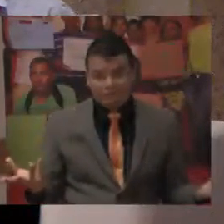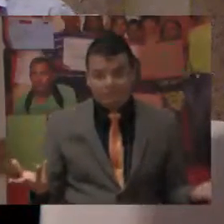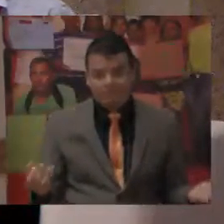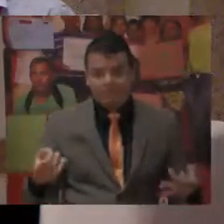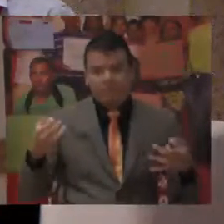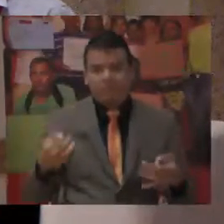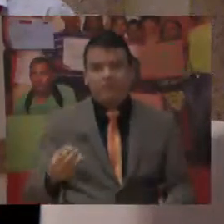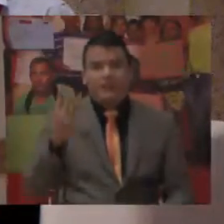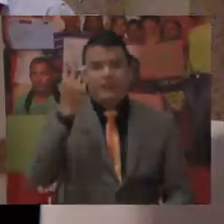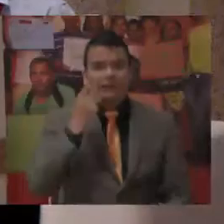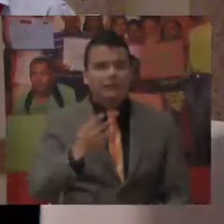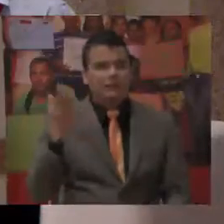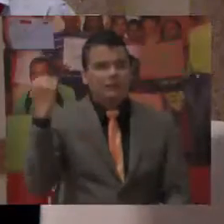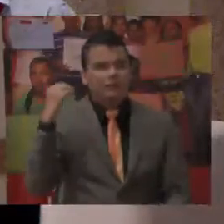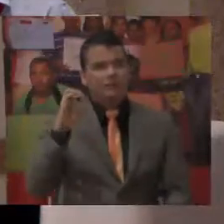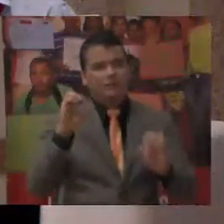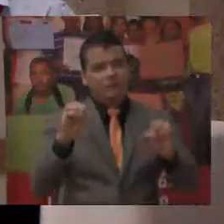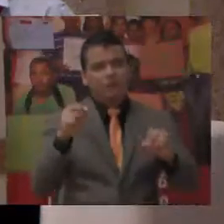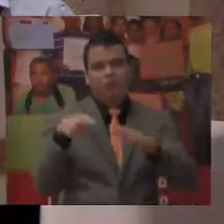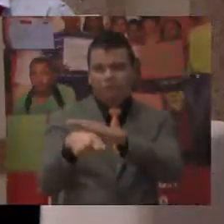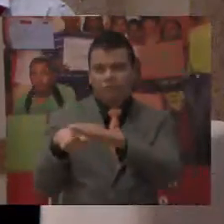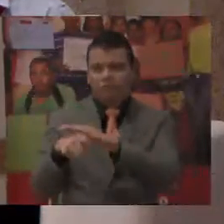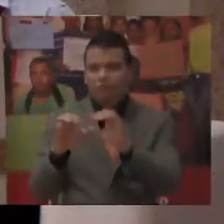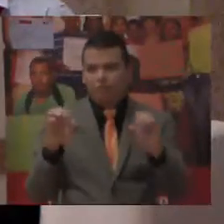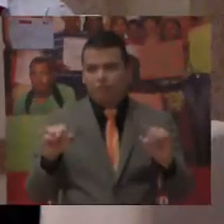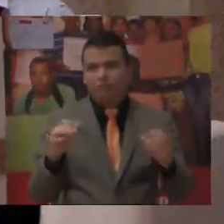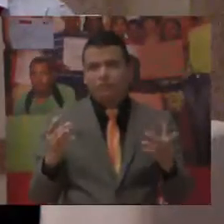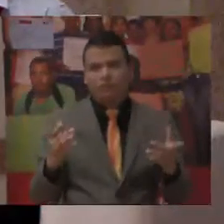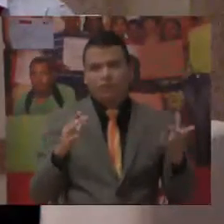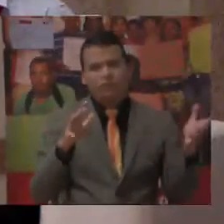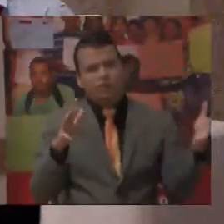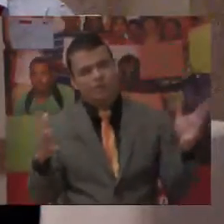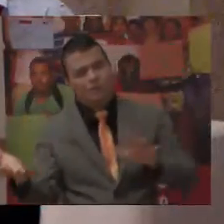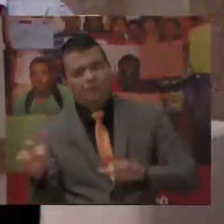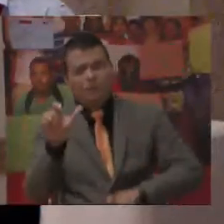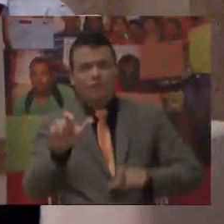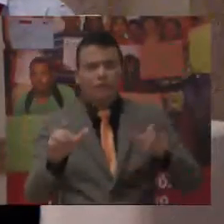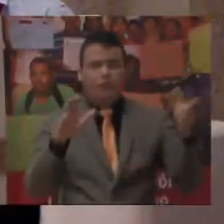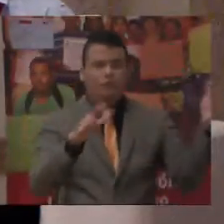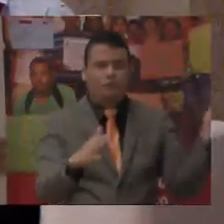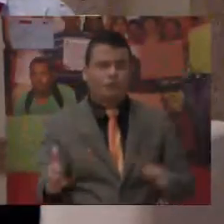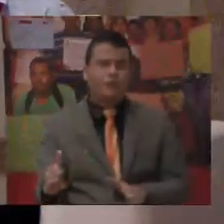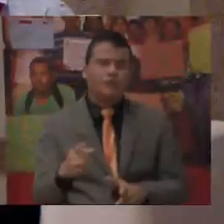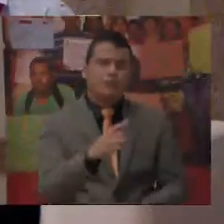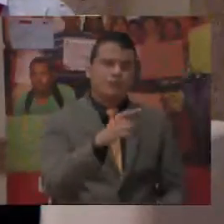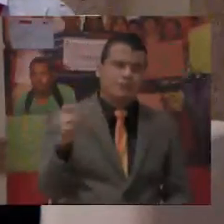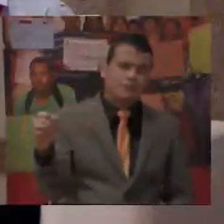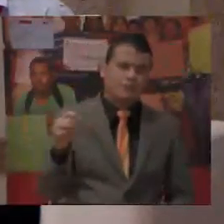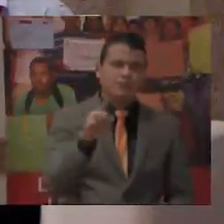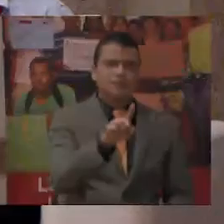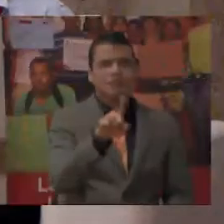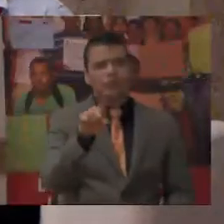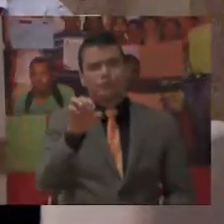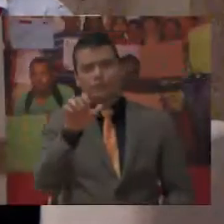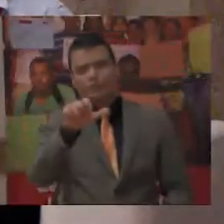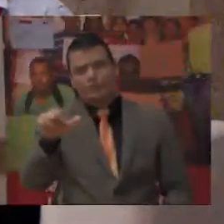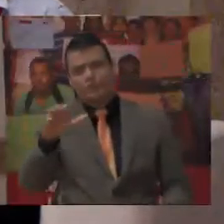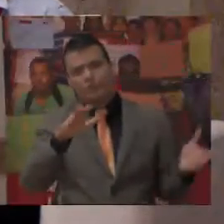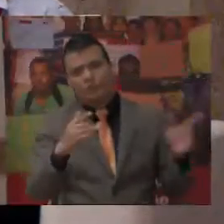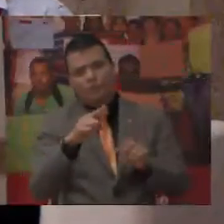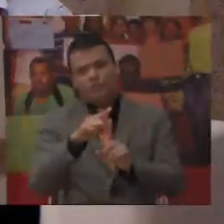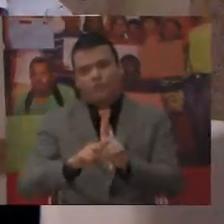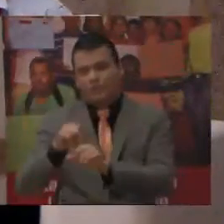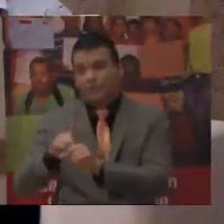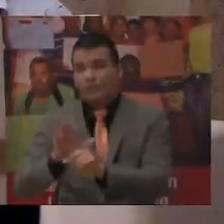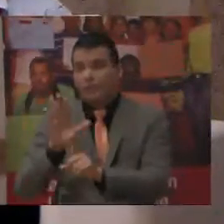llevamos 3 días donde mataron 0. O sea, el promedio de muertos en Cali estamos entre 100 y 110 muertos por mes. Eso